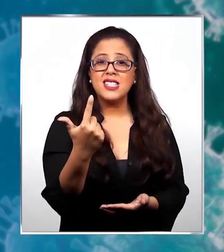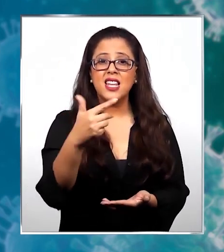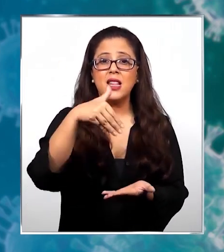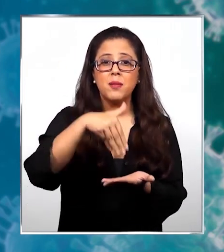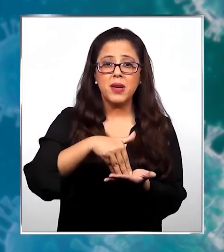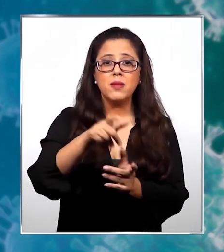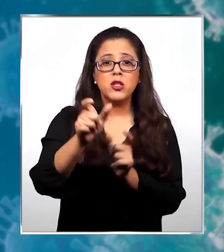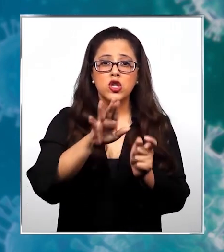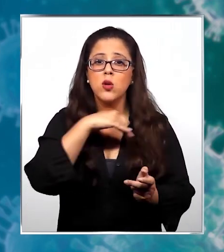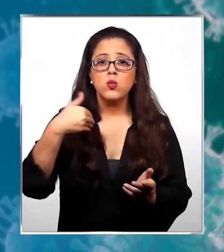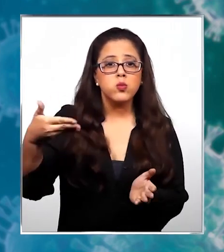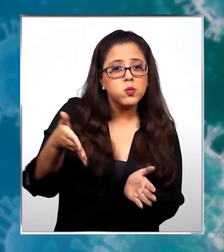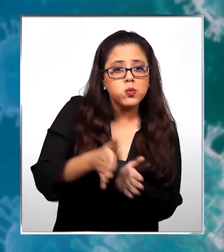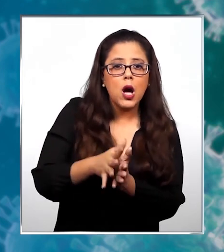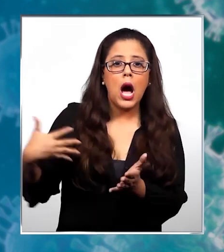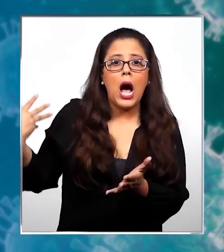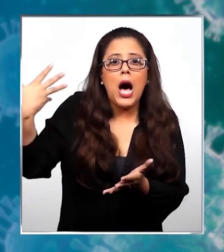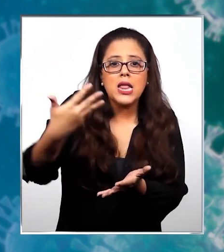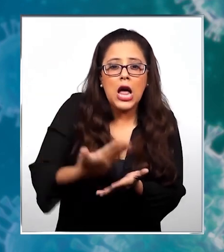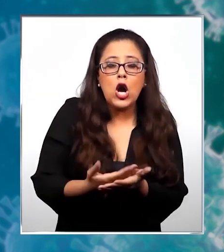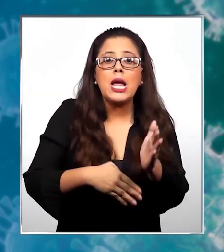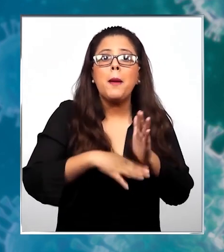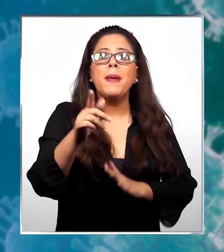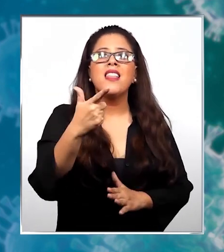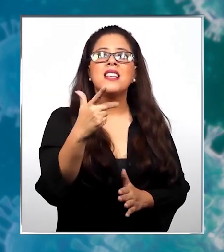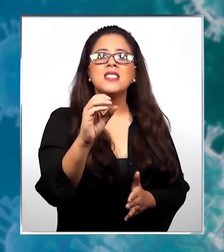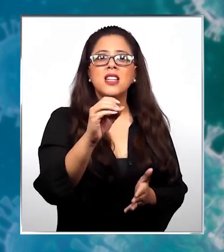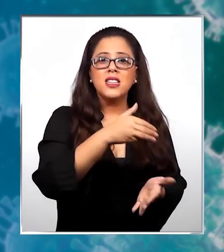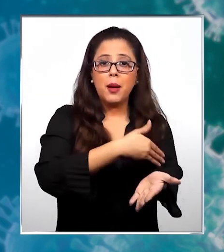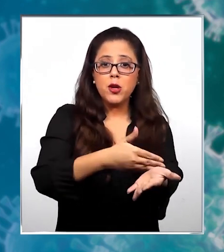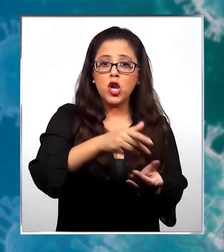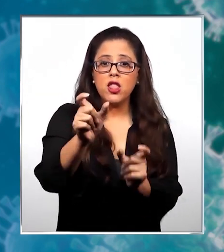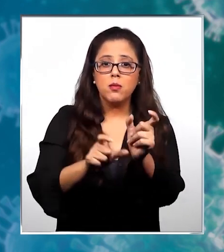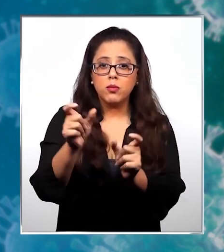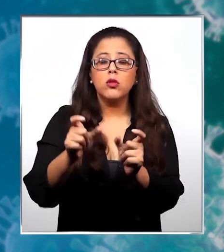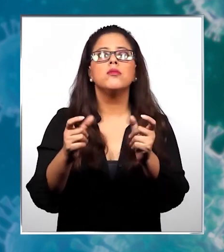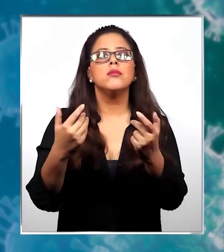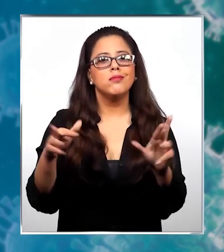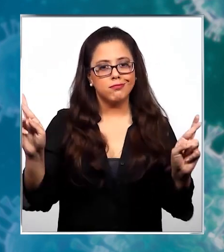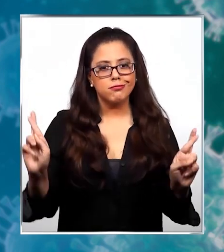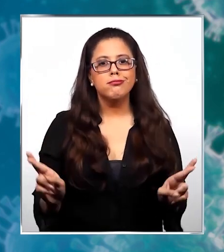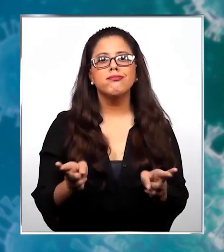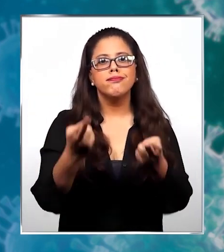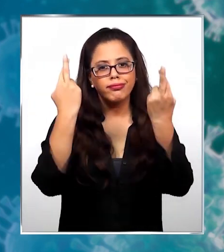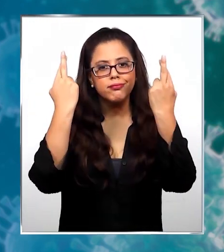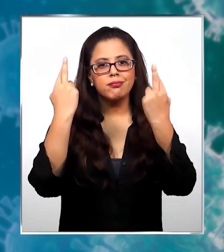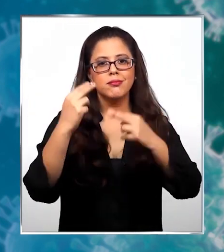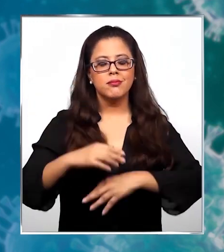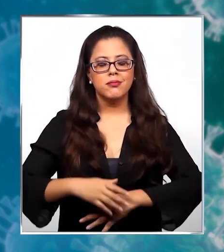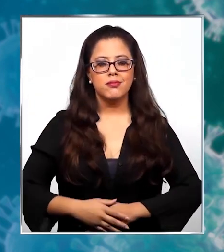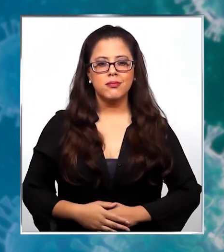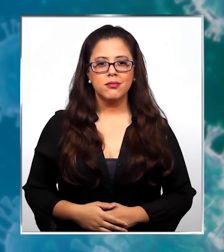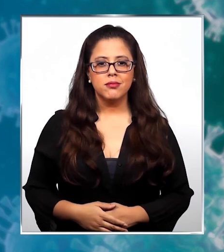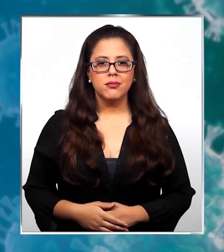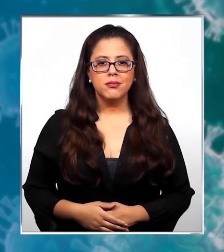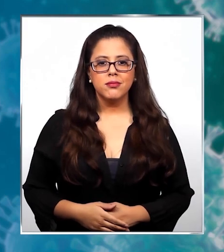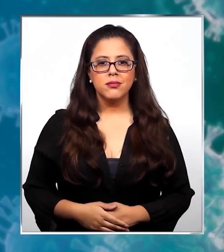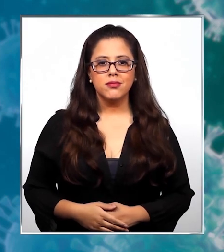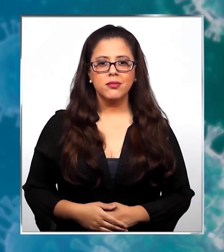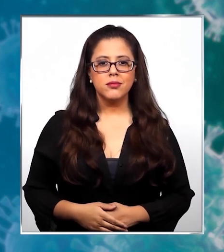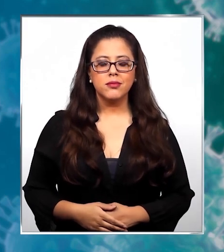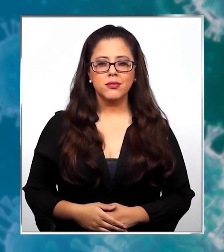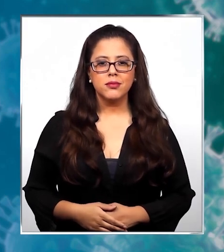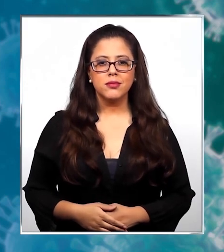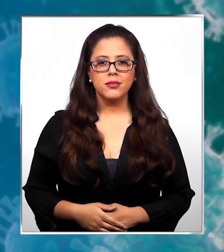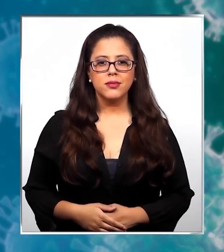2.737.000 han fallecido durante esta pandemia. Y más de 70 millones de pacientes han logrado superar este virus respiratorio.